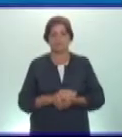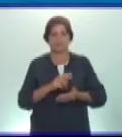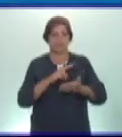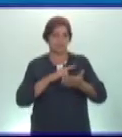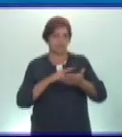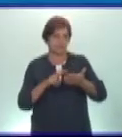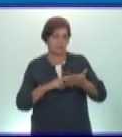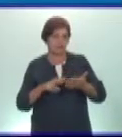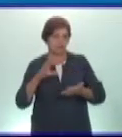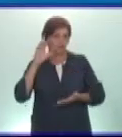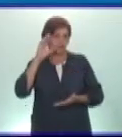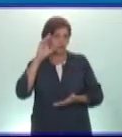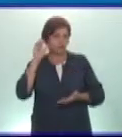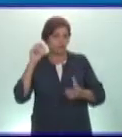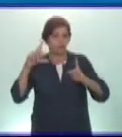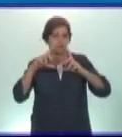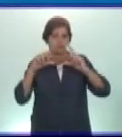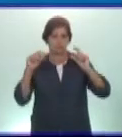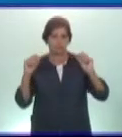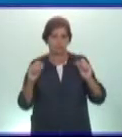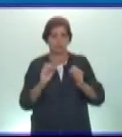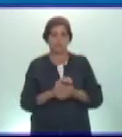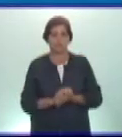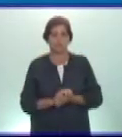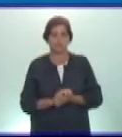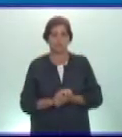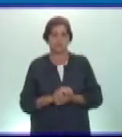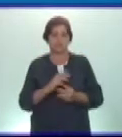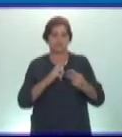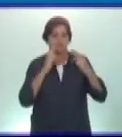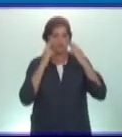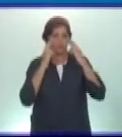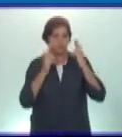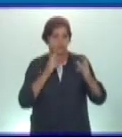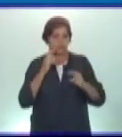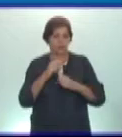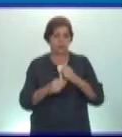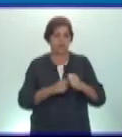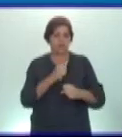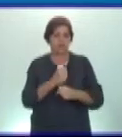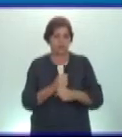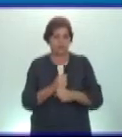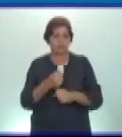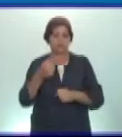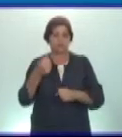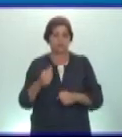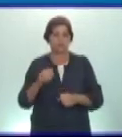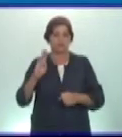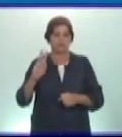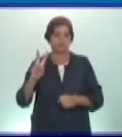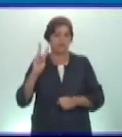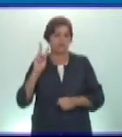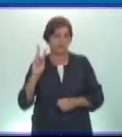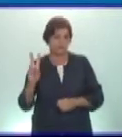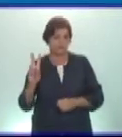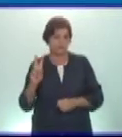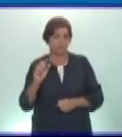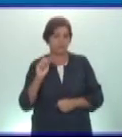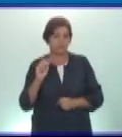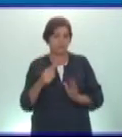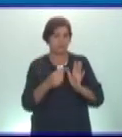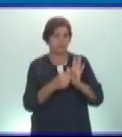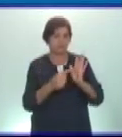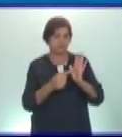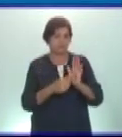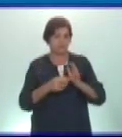Lectura y comprensión de textos. Y vamos a estar reconociendo y empleando el adverbio, una categoría gramatical que, como